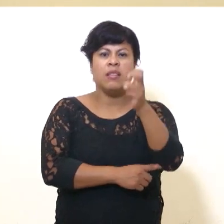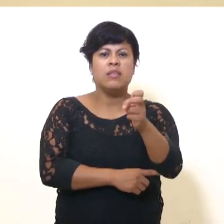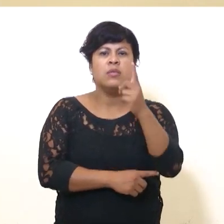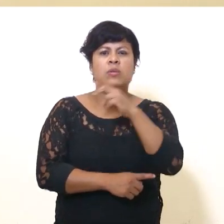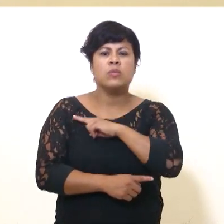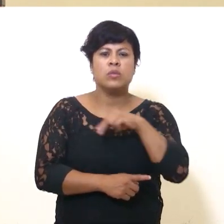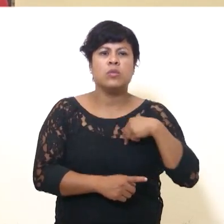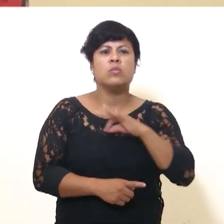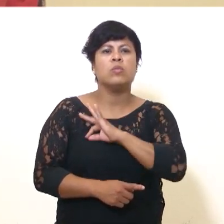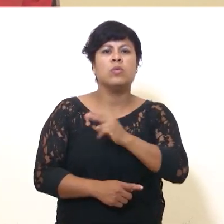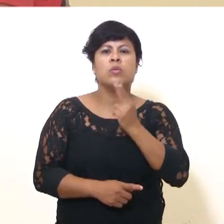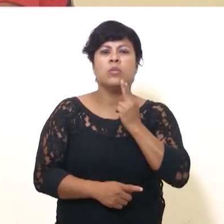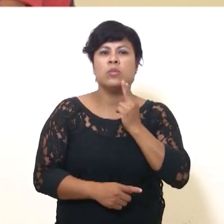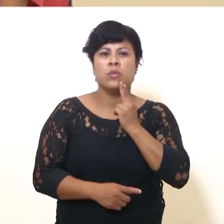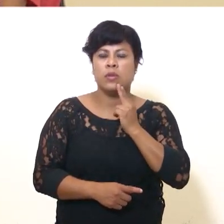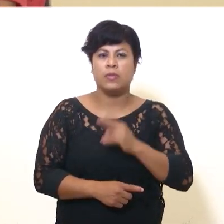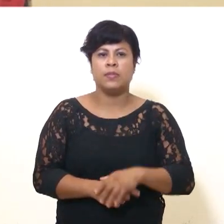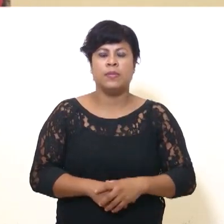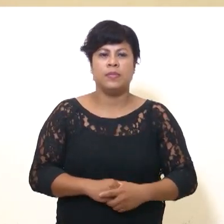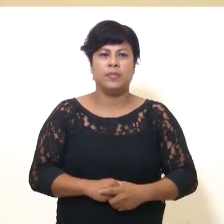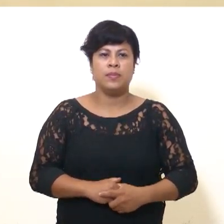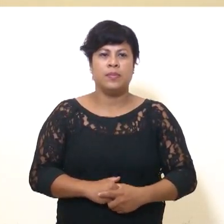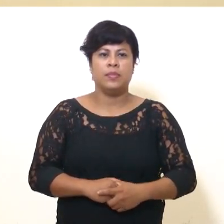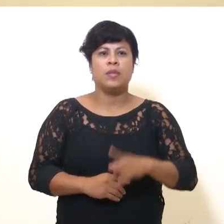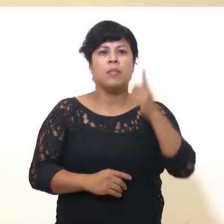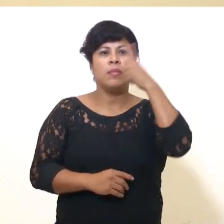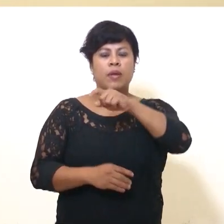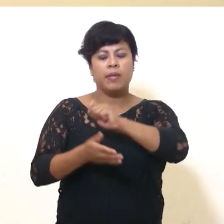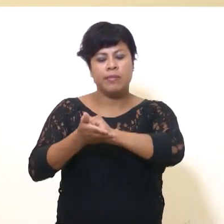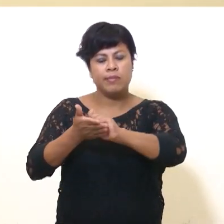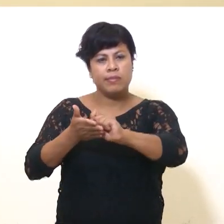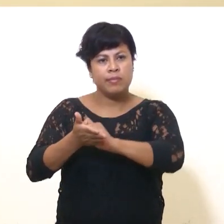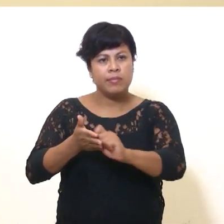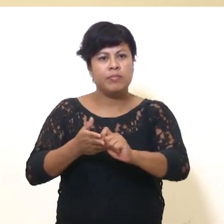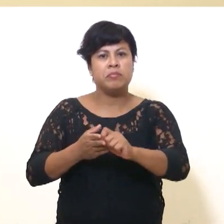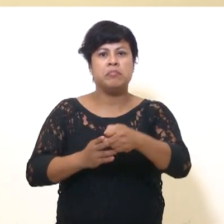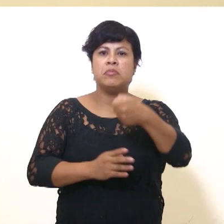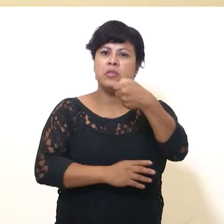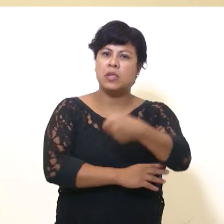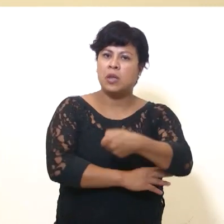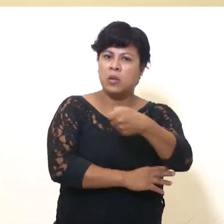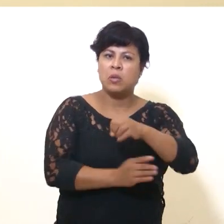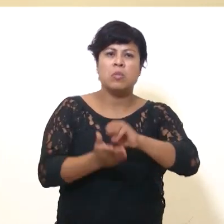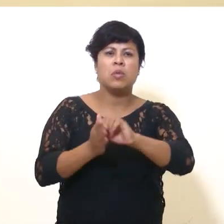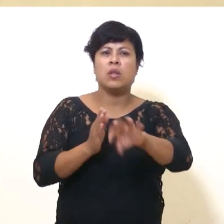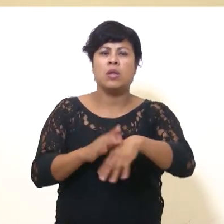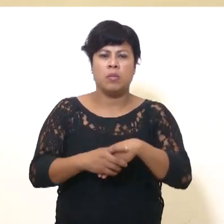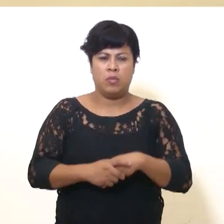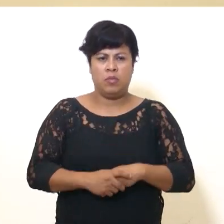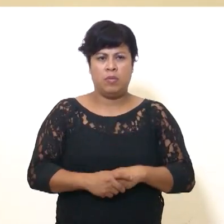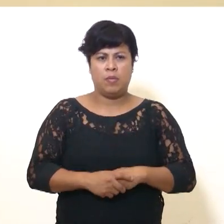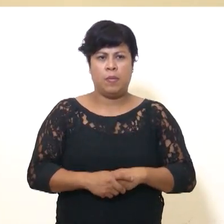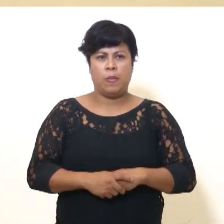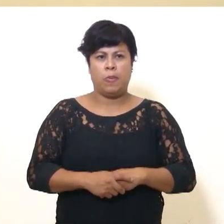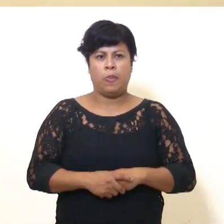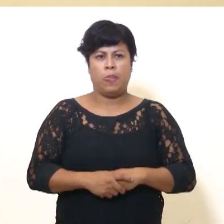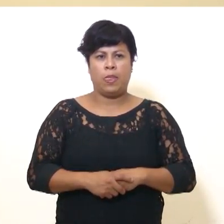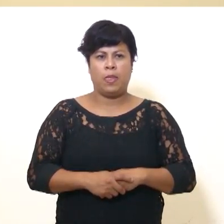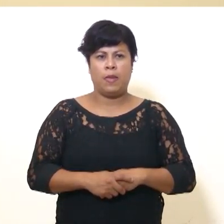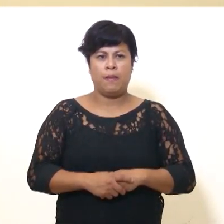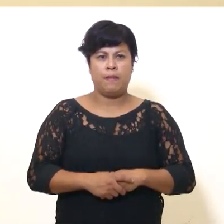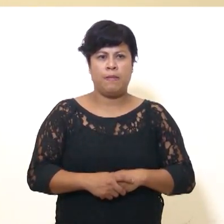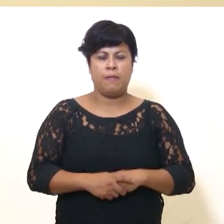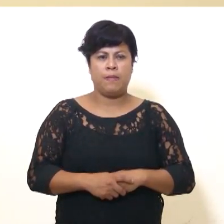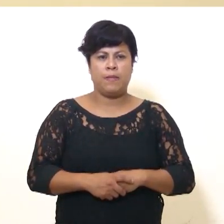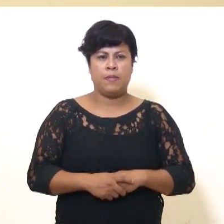Letras. Estas nosotros las podemos utilizar para escribir un saludo, por ejemplo.